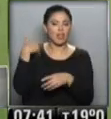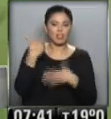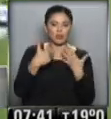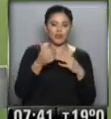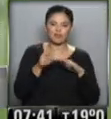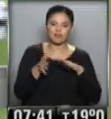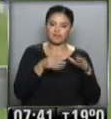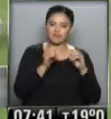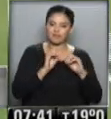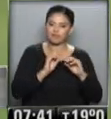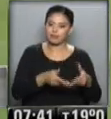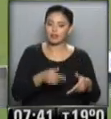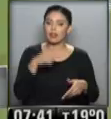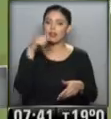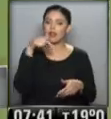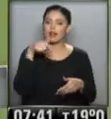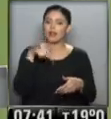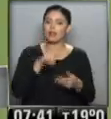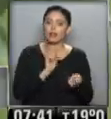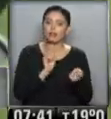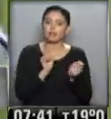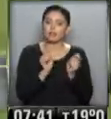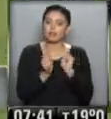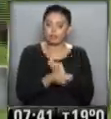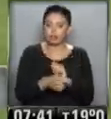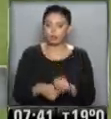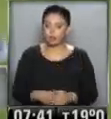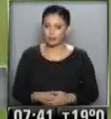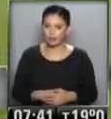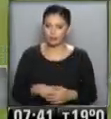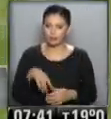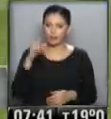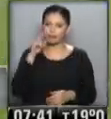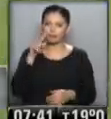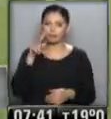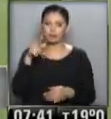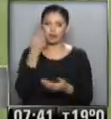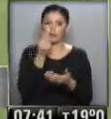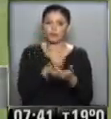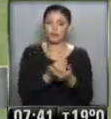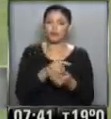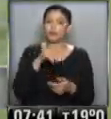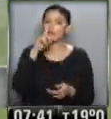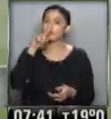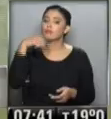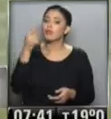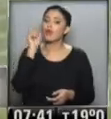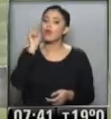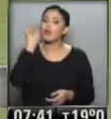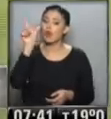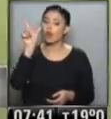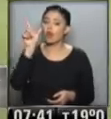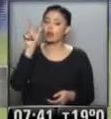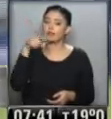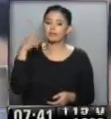bien, absolutamente la posición válida de Nicolás Blandi. No va a suceder lo mismo en el gol que se